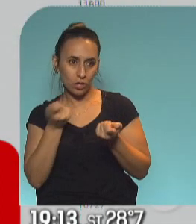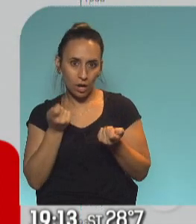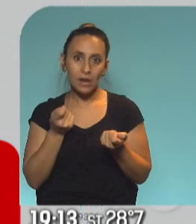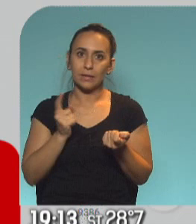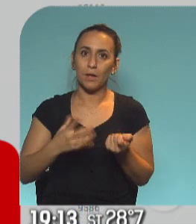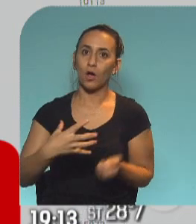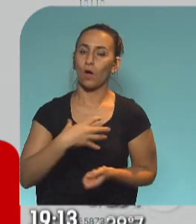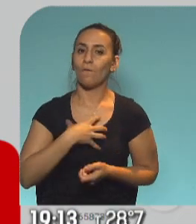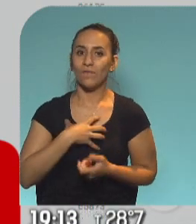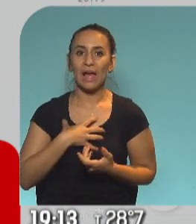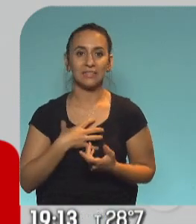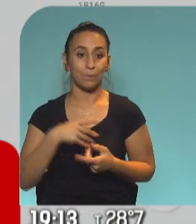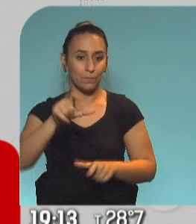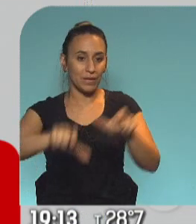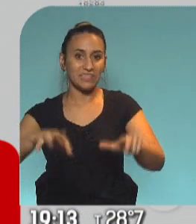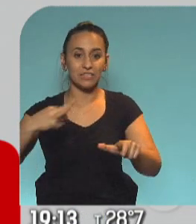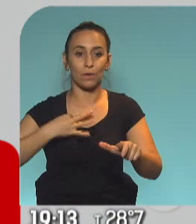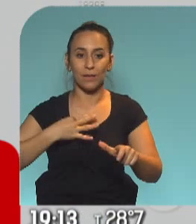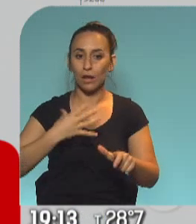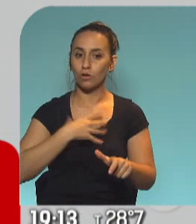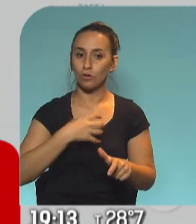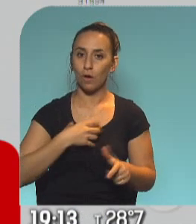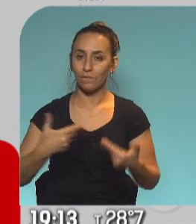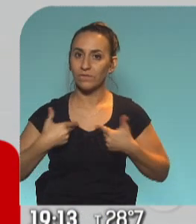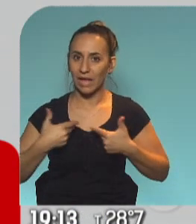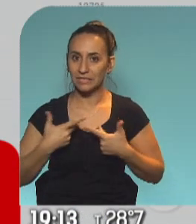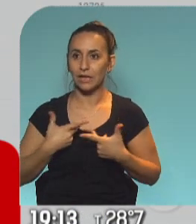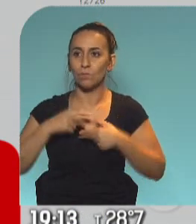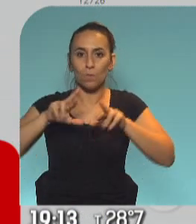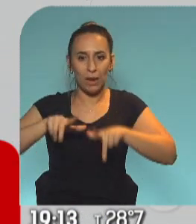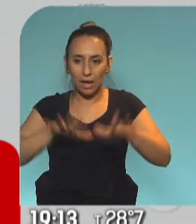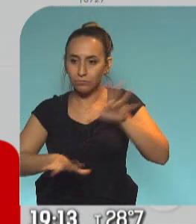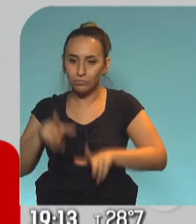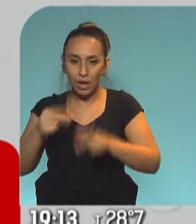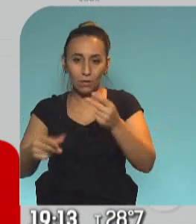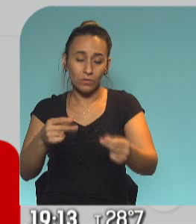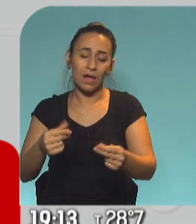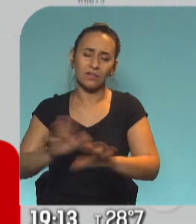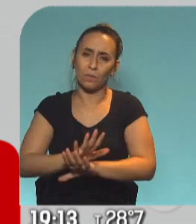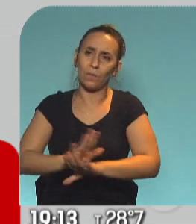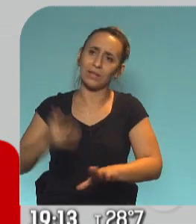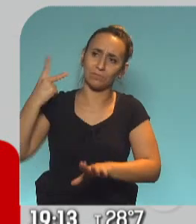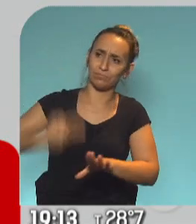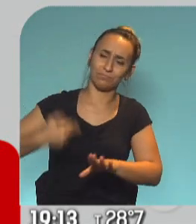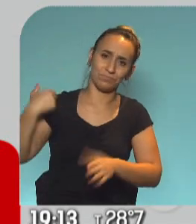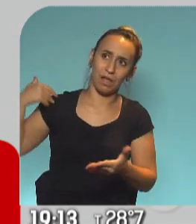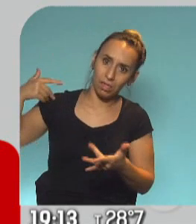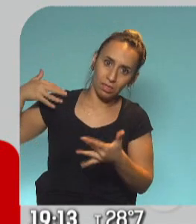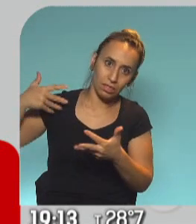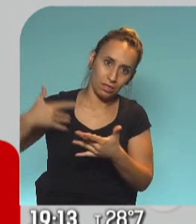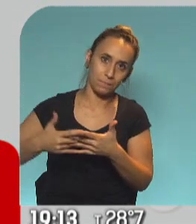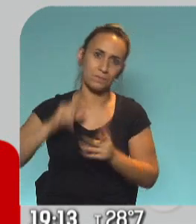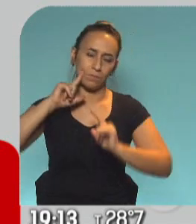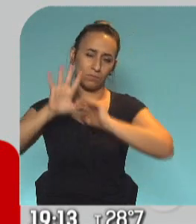en el proceso de vacunación y tratar de alguna manera de empezar a cortar el efecto de lo que venimos contando estos últimos días, de